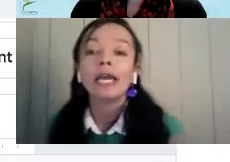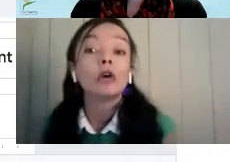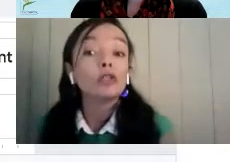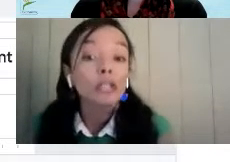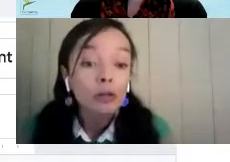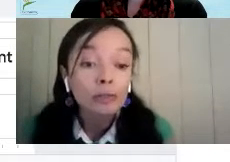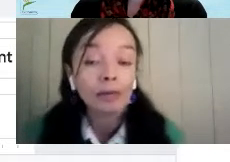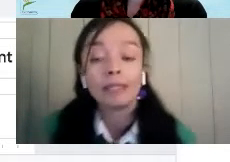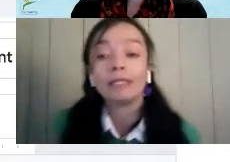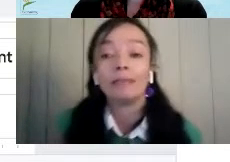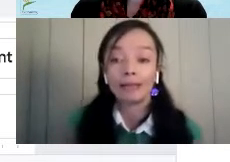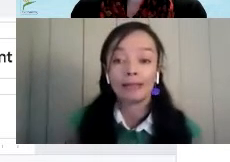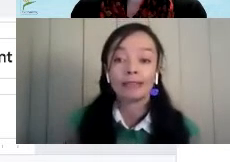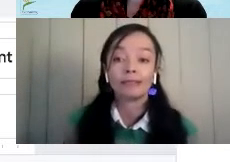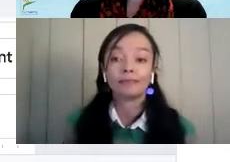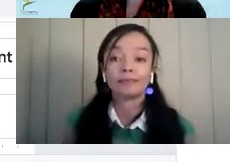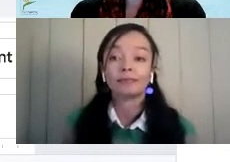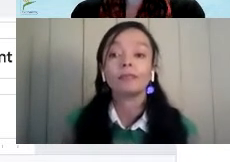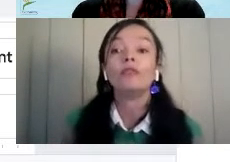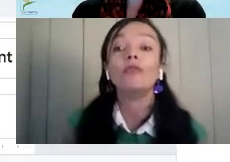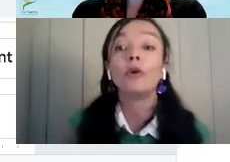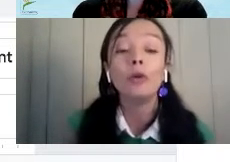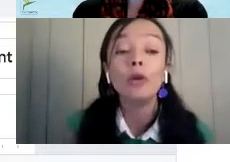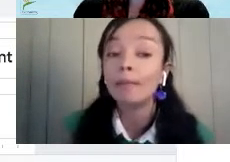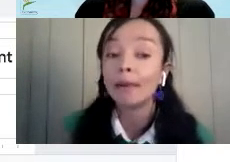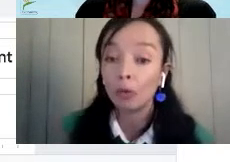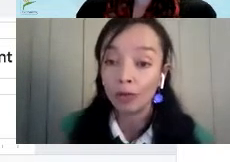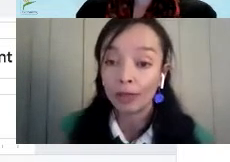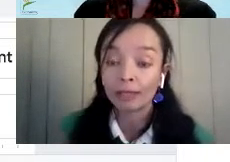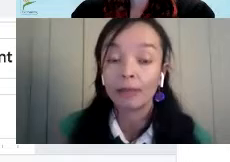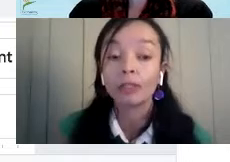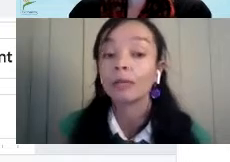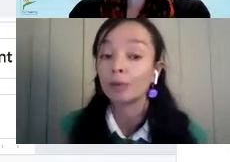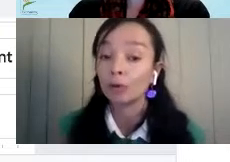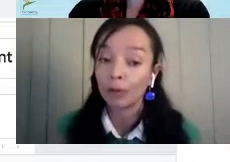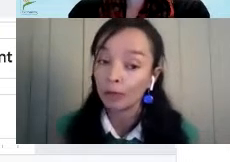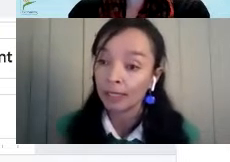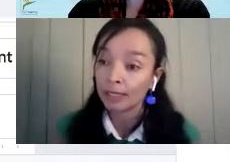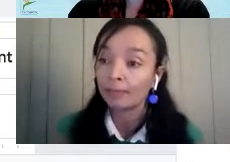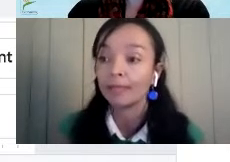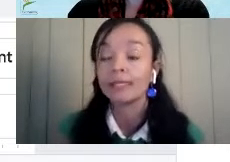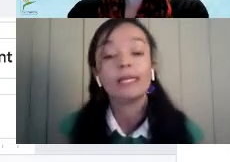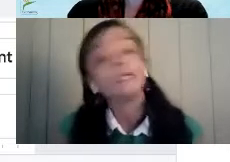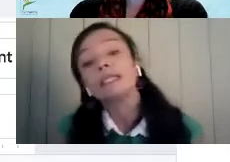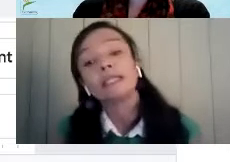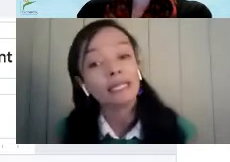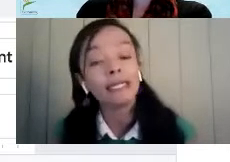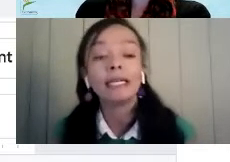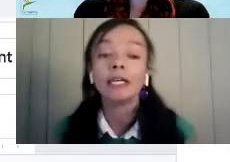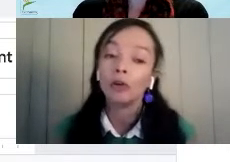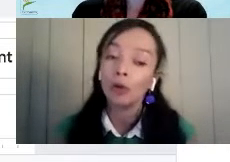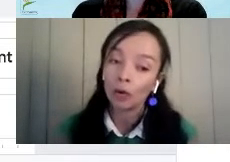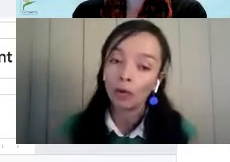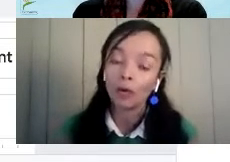Ok. Consejos para principiantes. Formule preguntas. Vamos a hacer preguntas simples. Sí